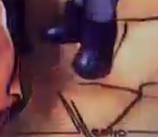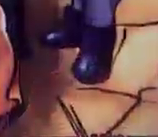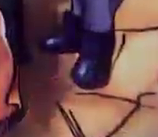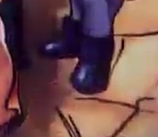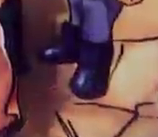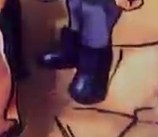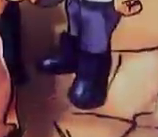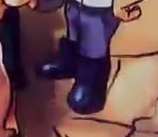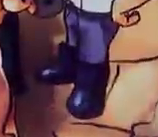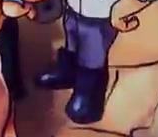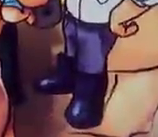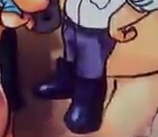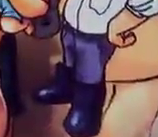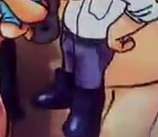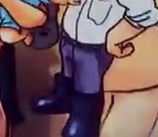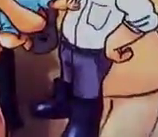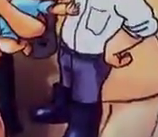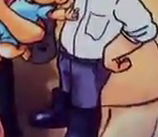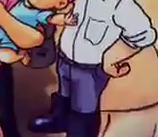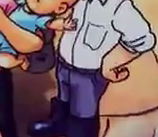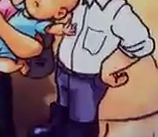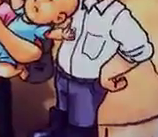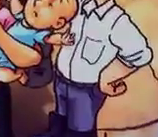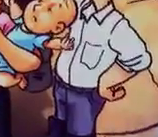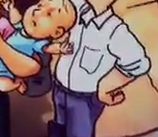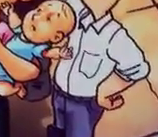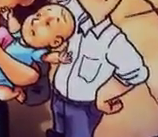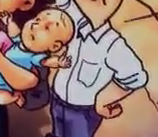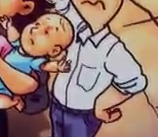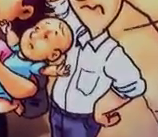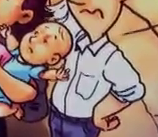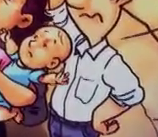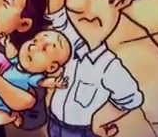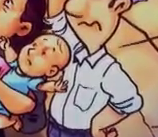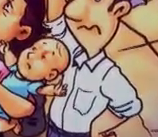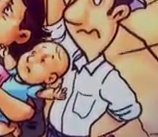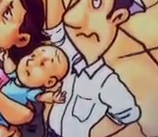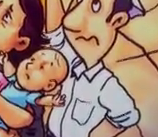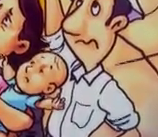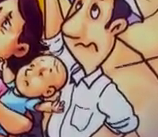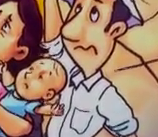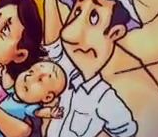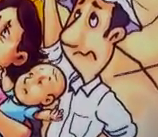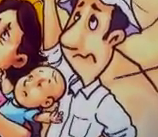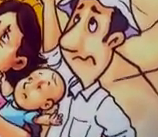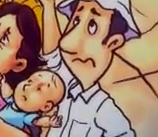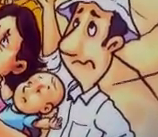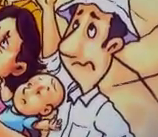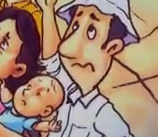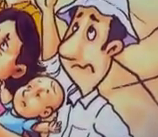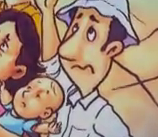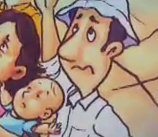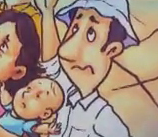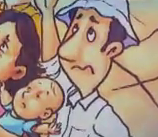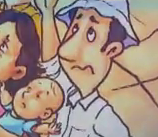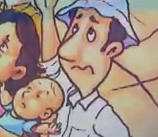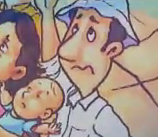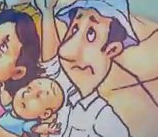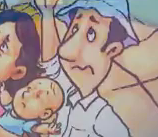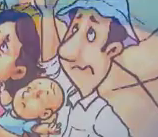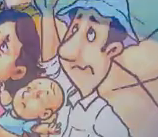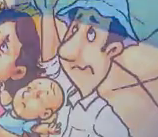apruebe un nuevo proyecto de ley de aguas. Así que también ellos ya se dieron a la tarea de revisar el texto, de